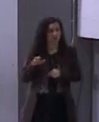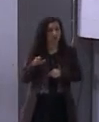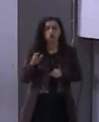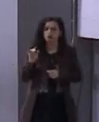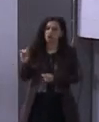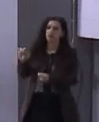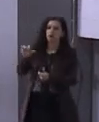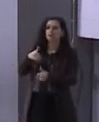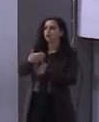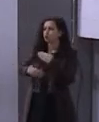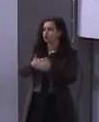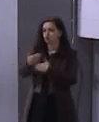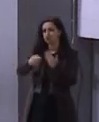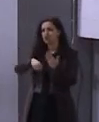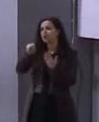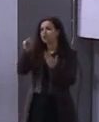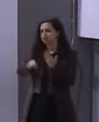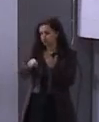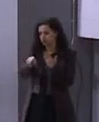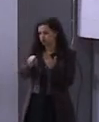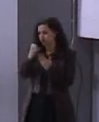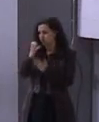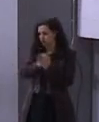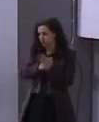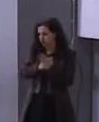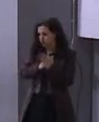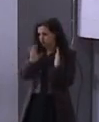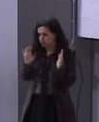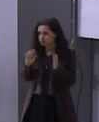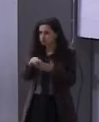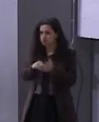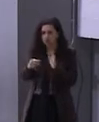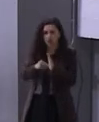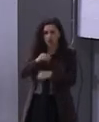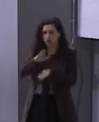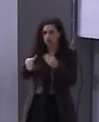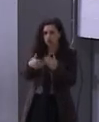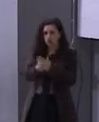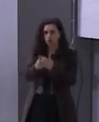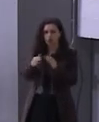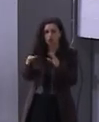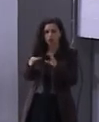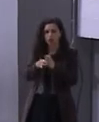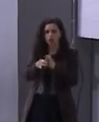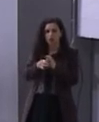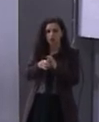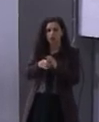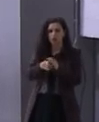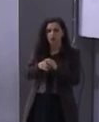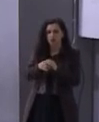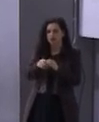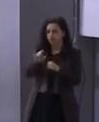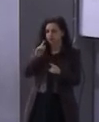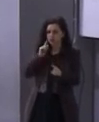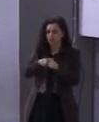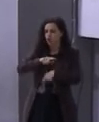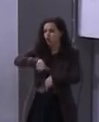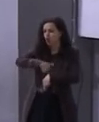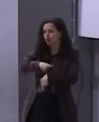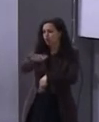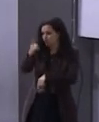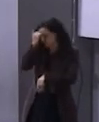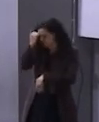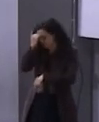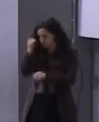financiando todos los procesos de acreditación y de renovación curricular, es decir, todo lo que va en las horas de los profesores en relación con